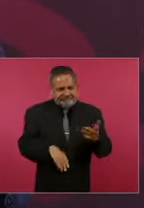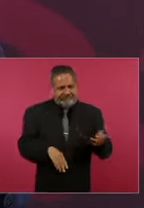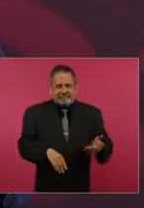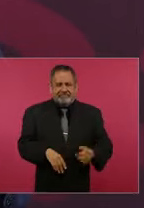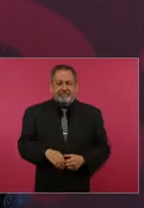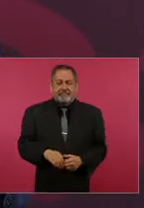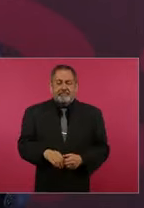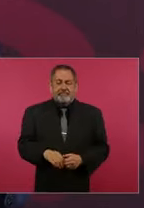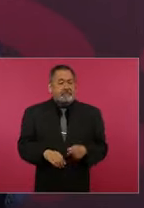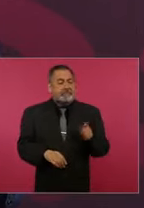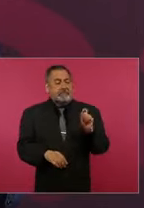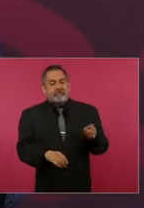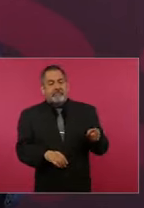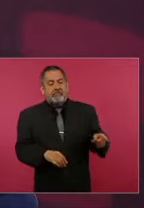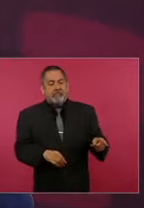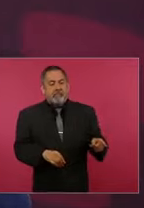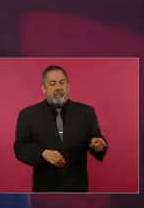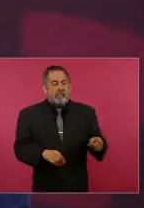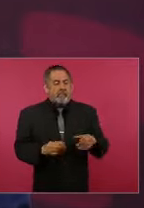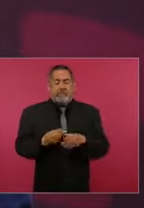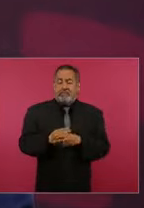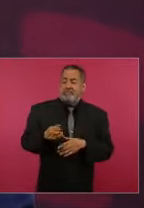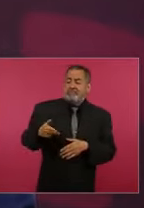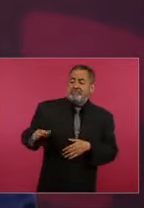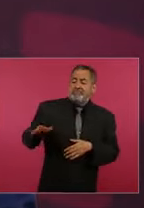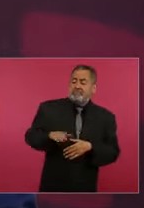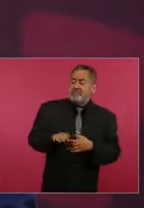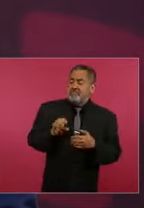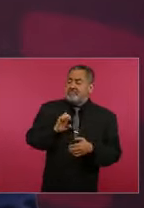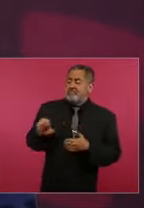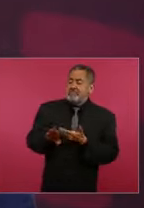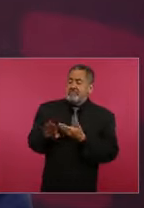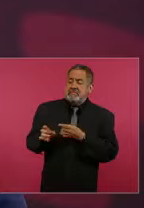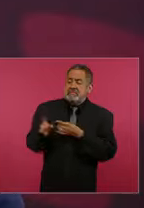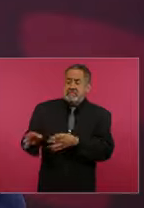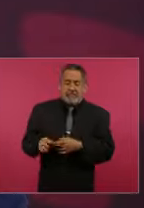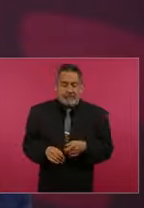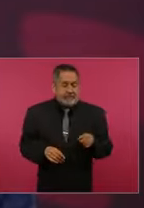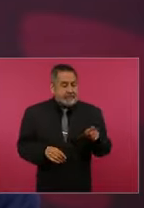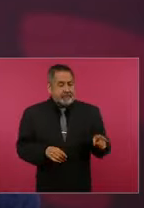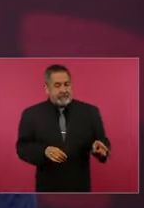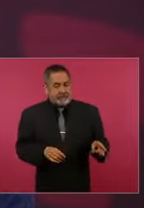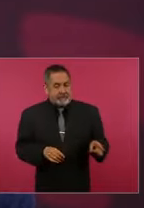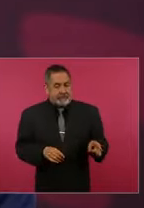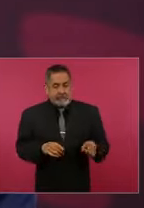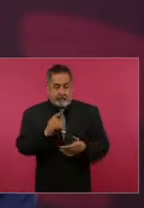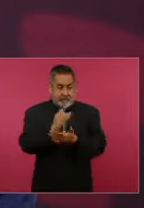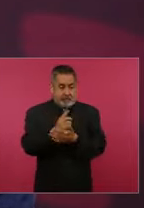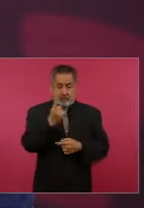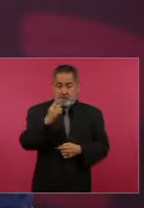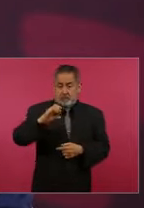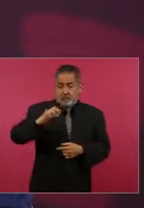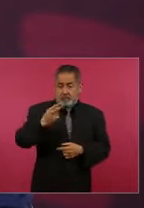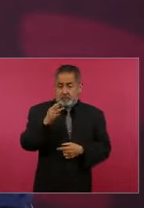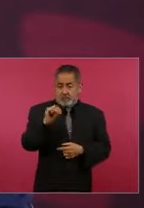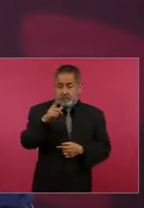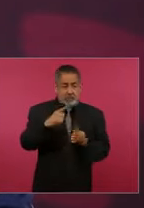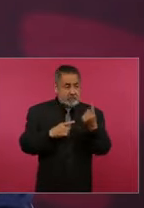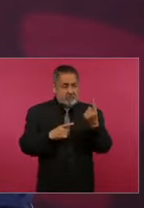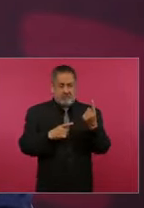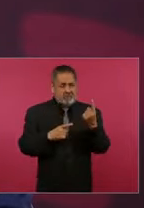sí es clasista y es racista, pero no es nada más Chumel.